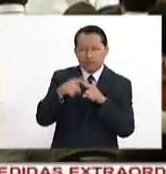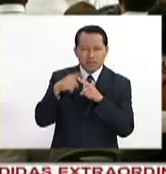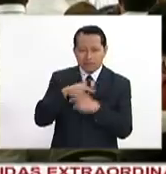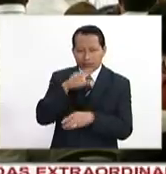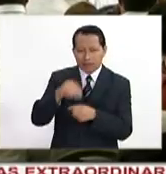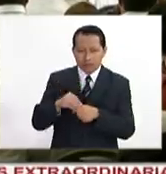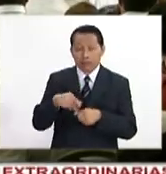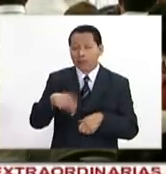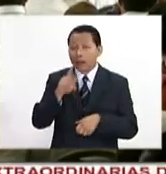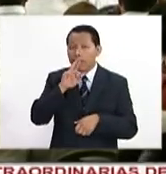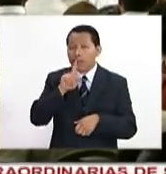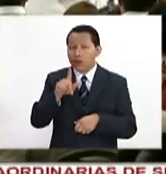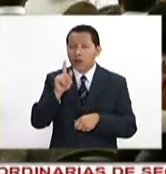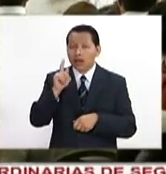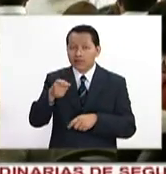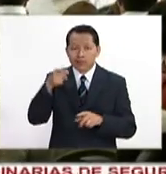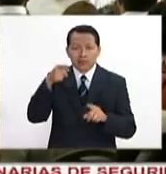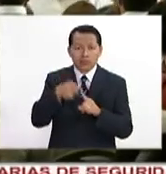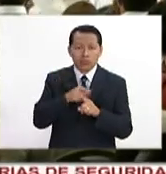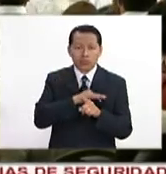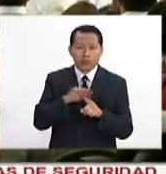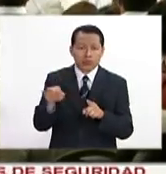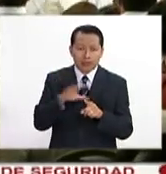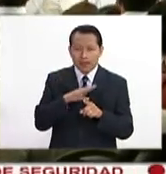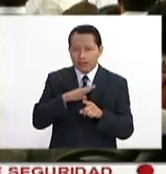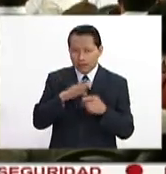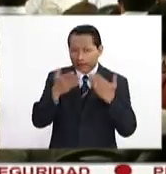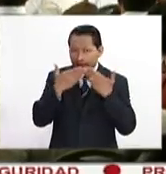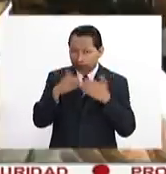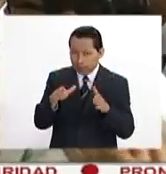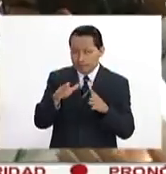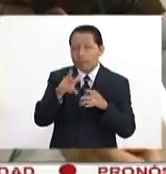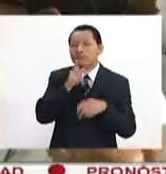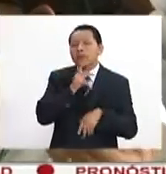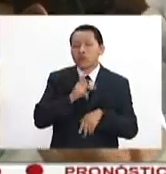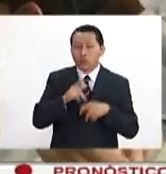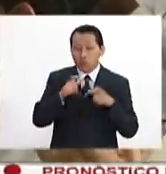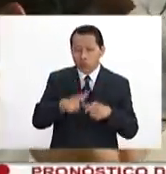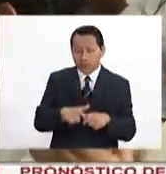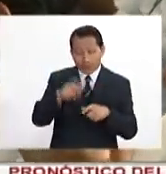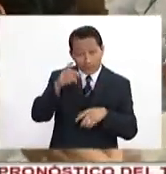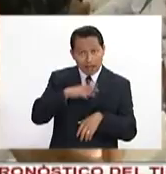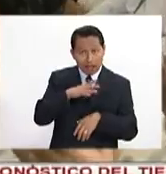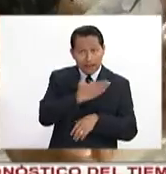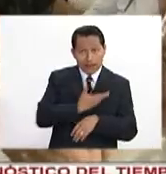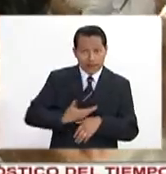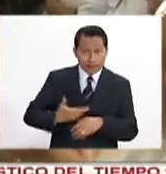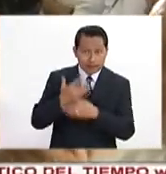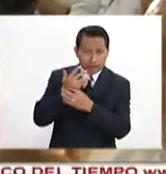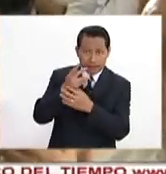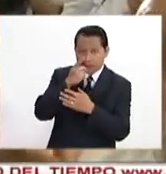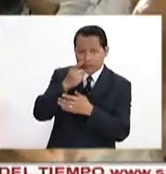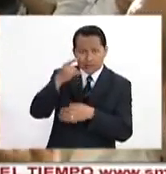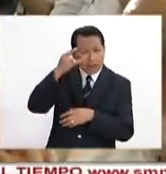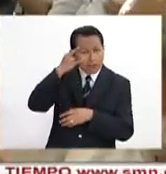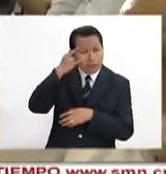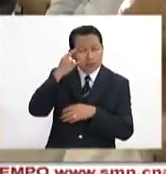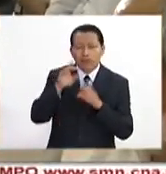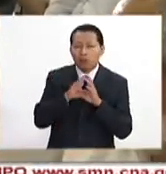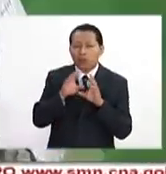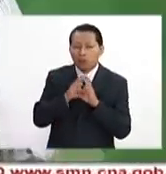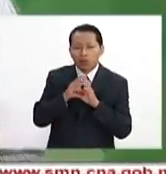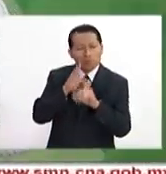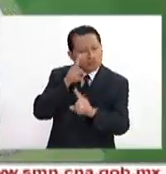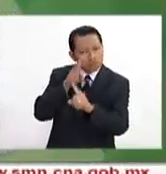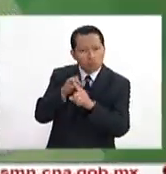no obstante, fue abrir el sector y la industria petrolera. En este sentido, el jefe del Ejecutivo prometió que Campeche no perderá su